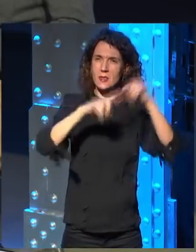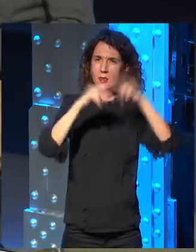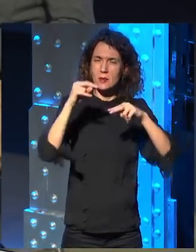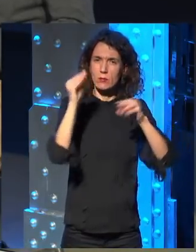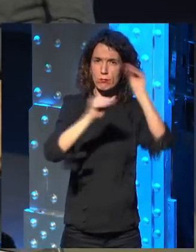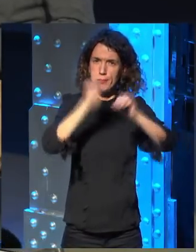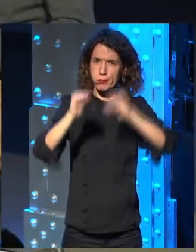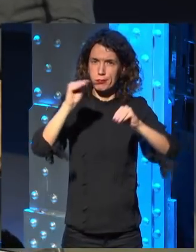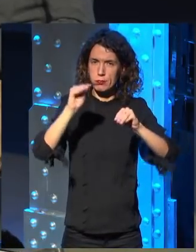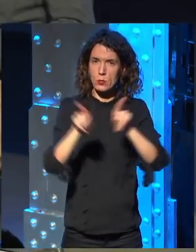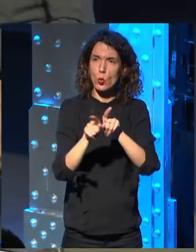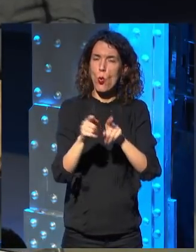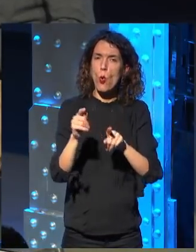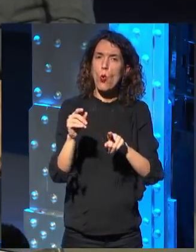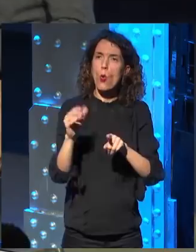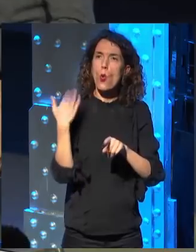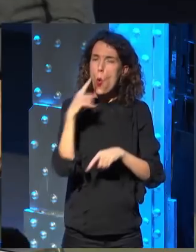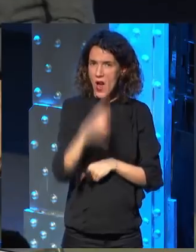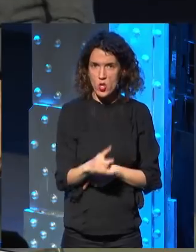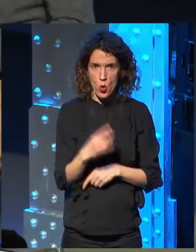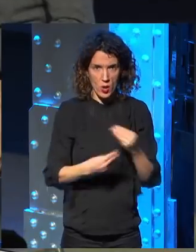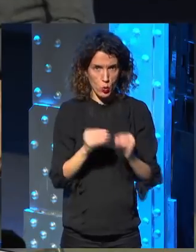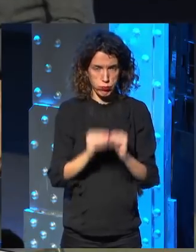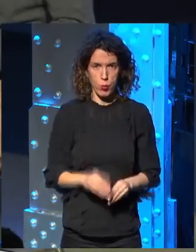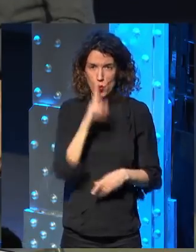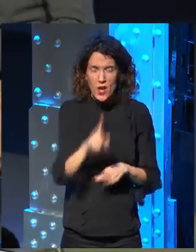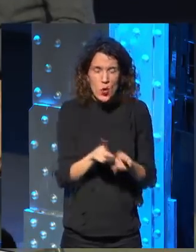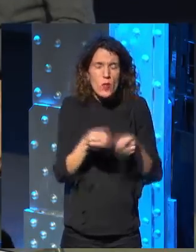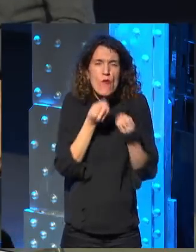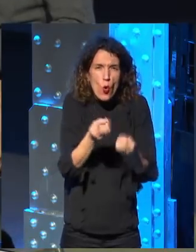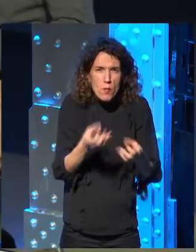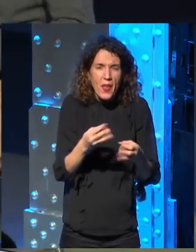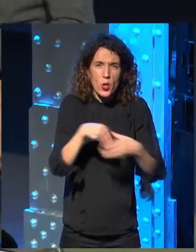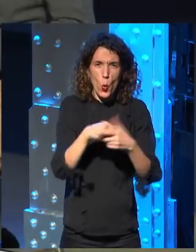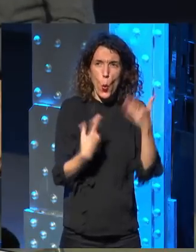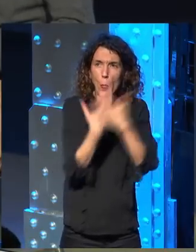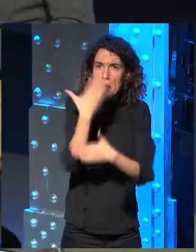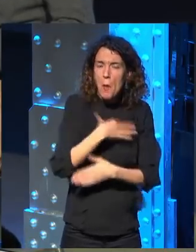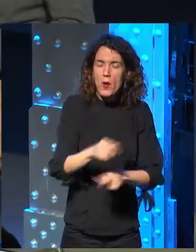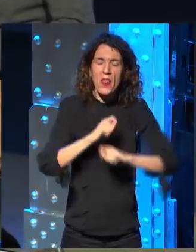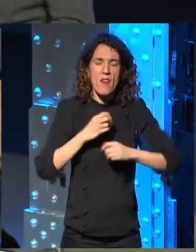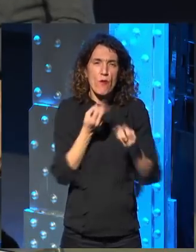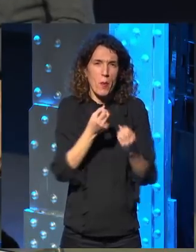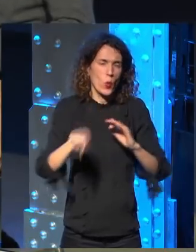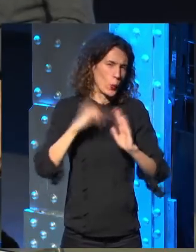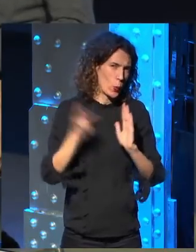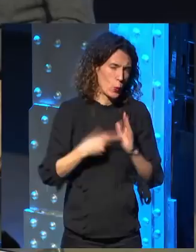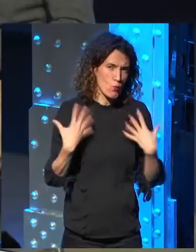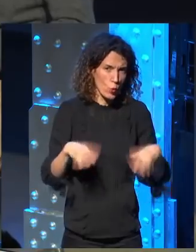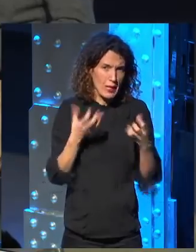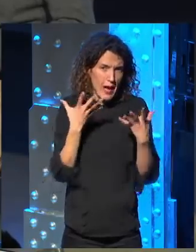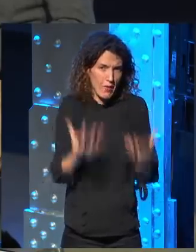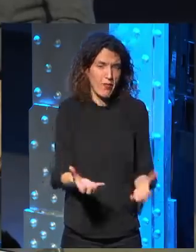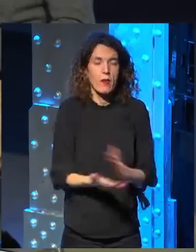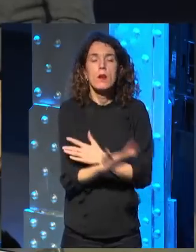de años, y he dicho, ¿cuántos años llevas? Me dice, no, en un año. No es tanta la cantidad de información que un día nos puede proporcionar. ¿Cuándo